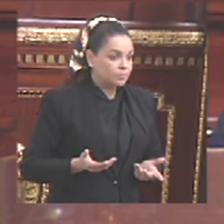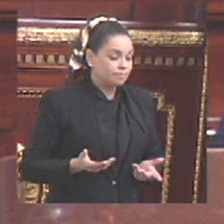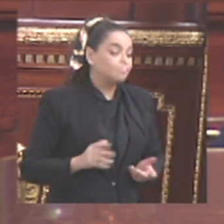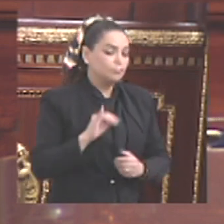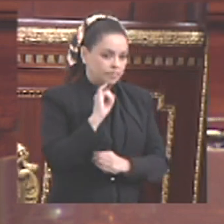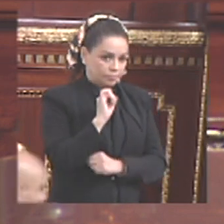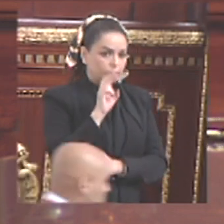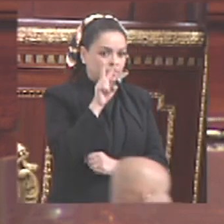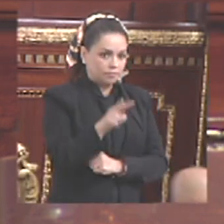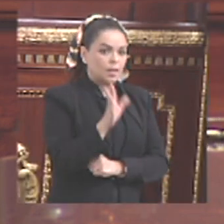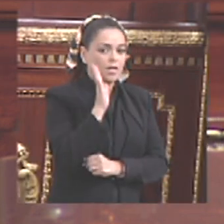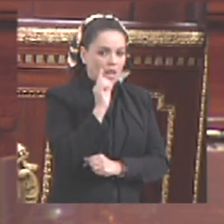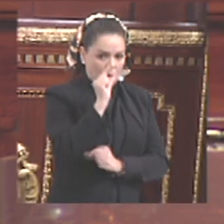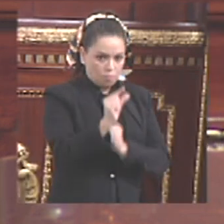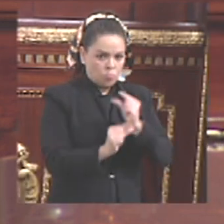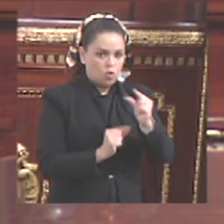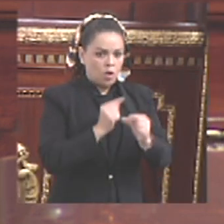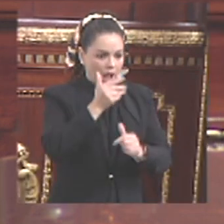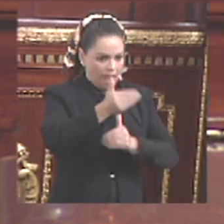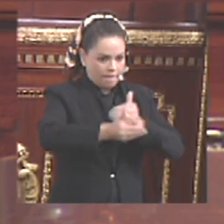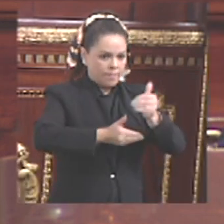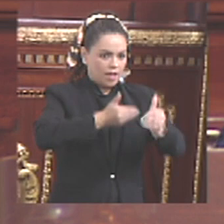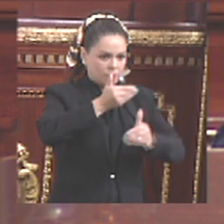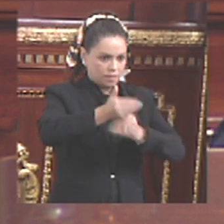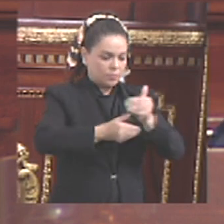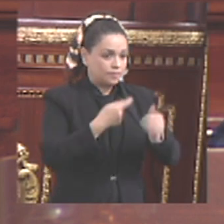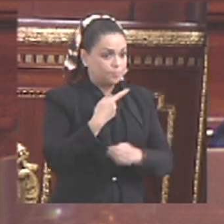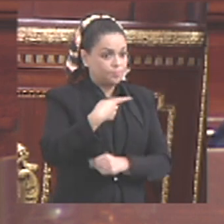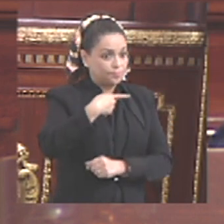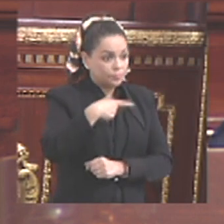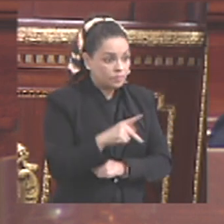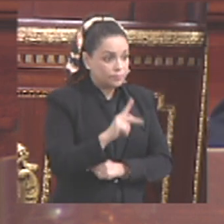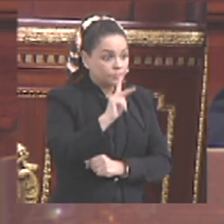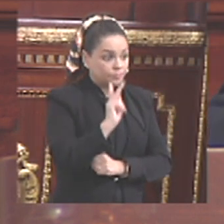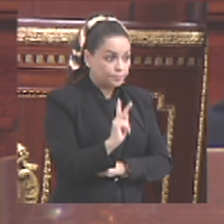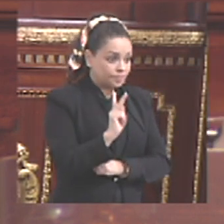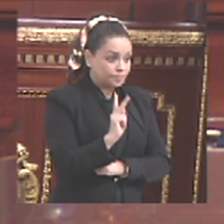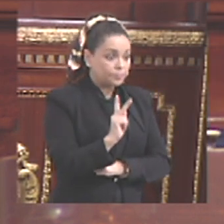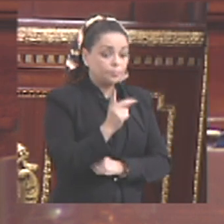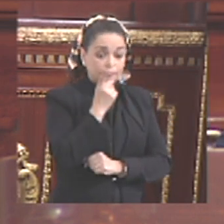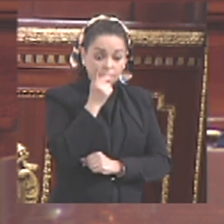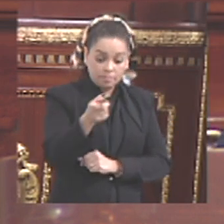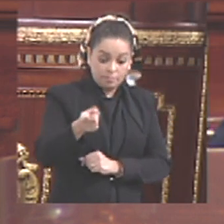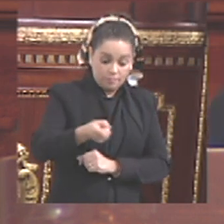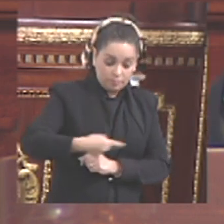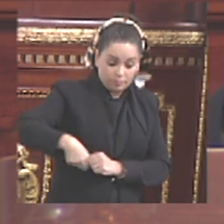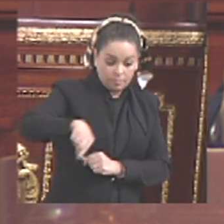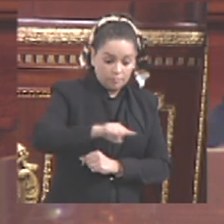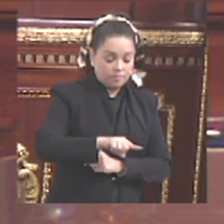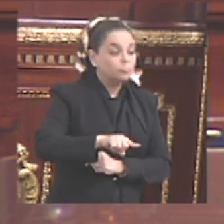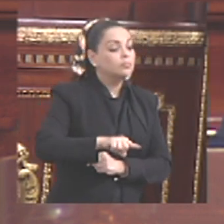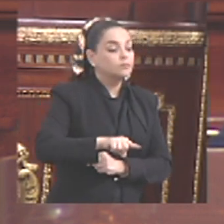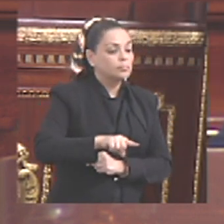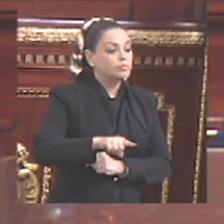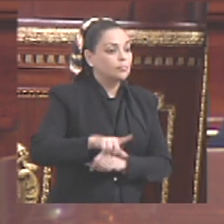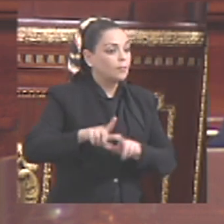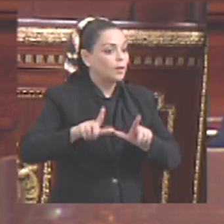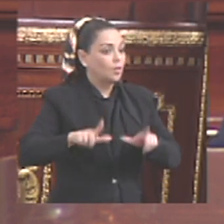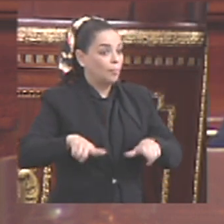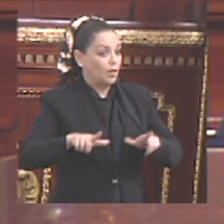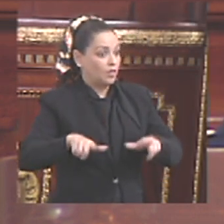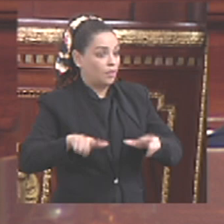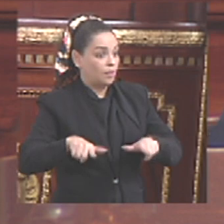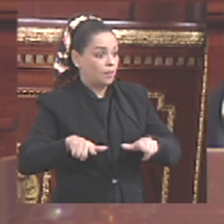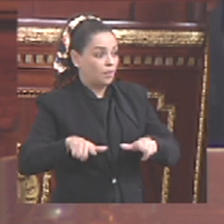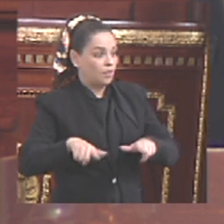haya avanzado, no es menos cierto que desde la plataforma de la reconstrucción se habla que 7,000